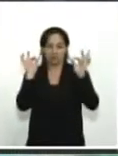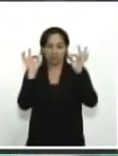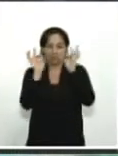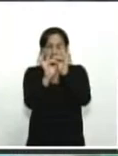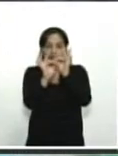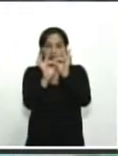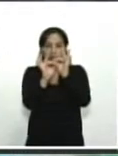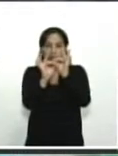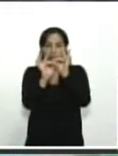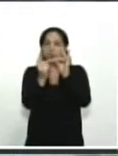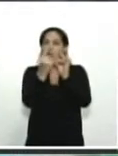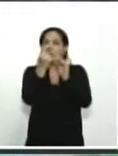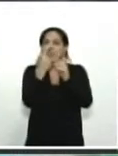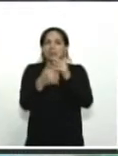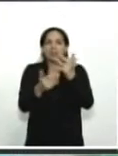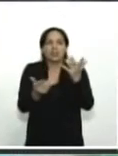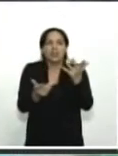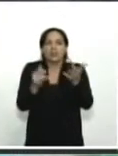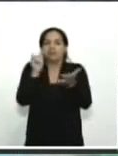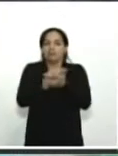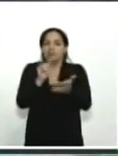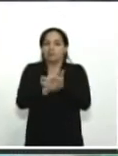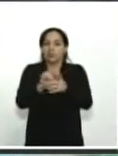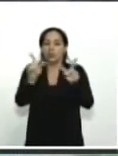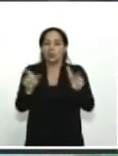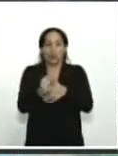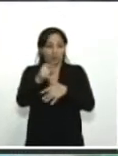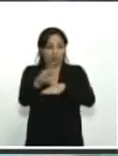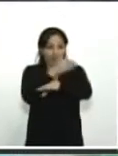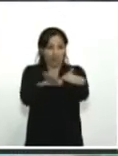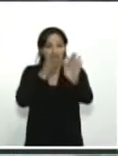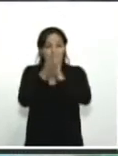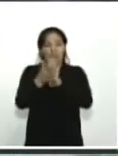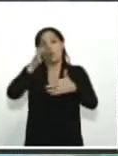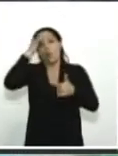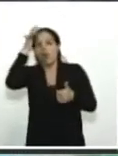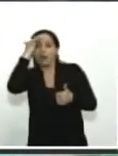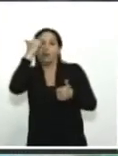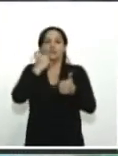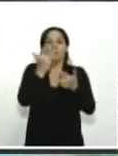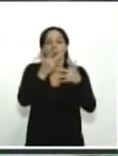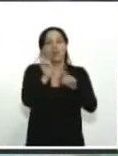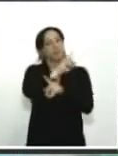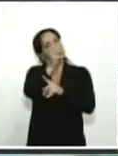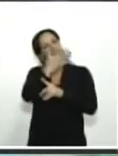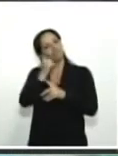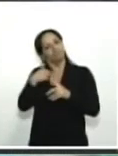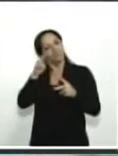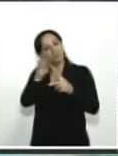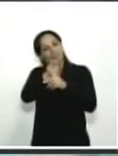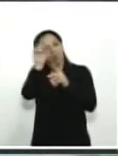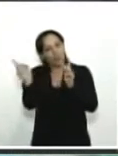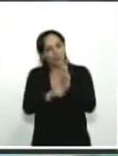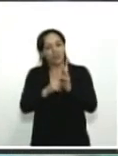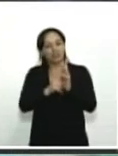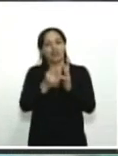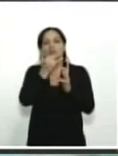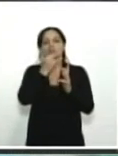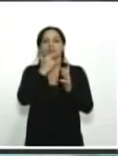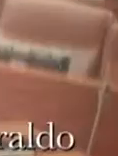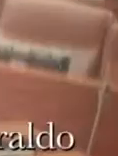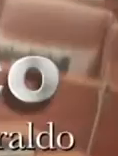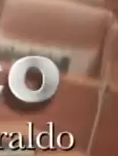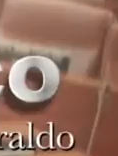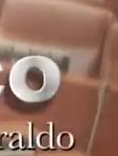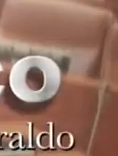no se enfoque simplemente en lo que en estos sitios que usted ha presentado, sino que haga una revisión más integral de lo que está pasando en